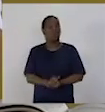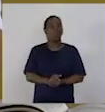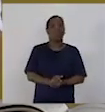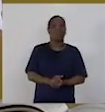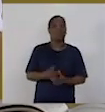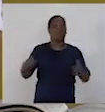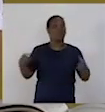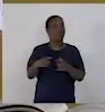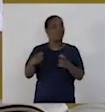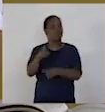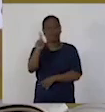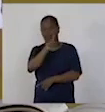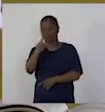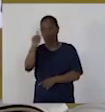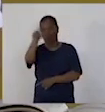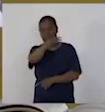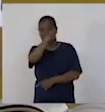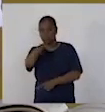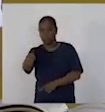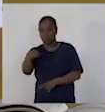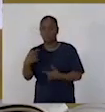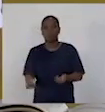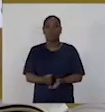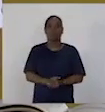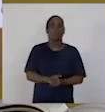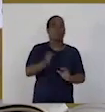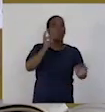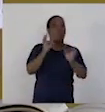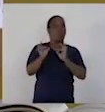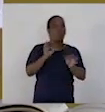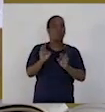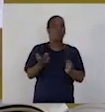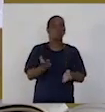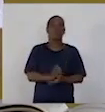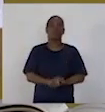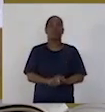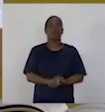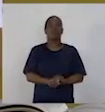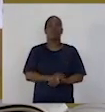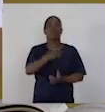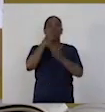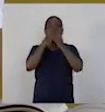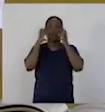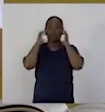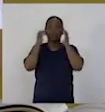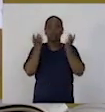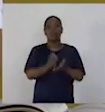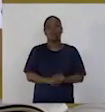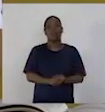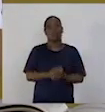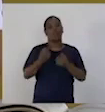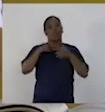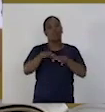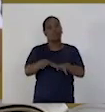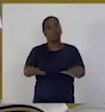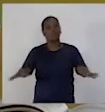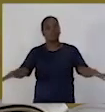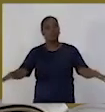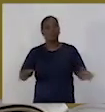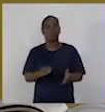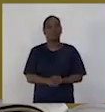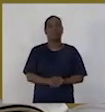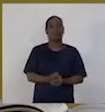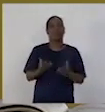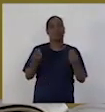personas, evitar todo ese roce para evitar dicha epidemia. Muchas gracias por la atención prestada.